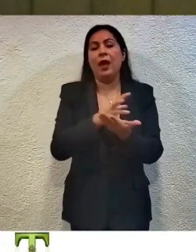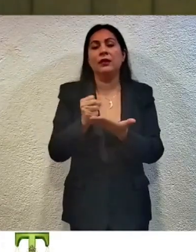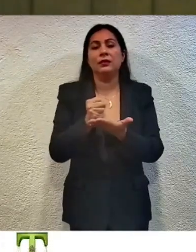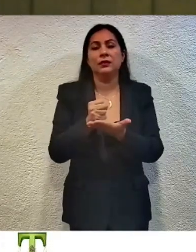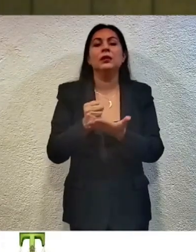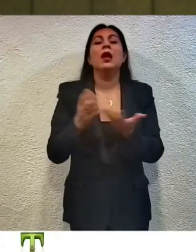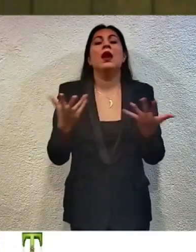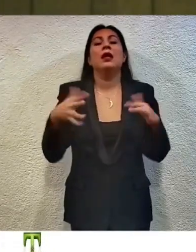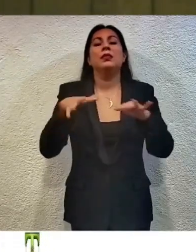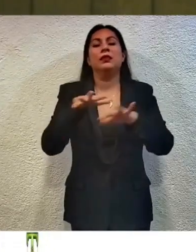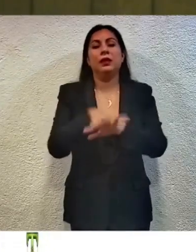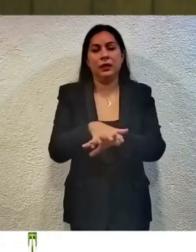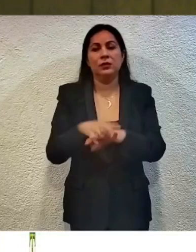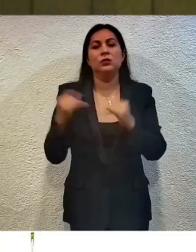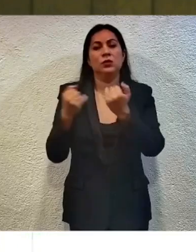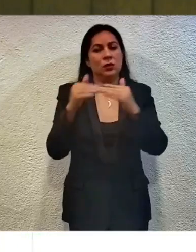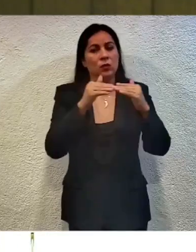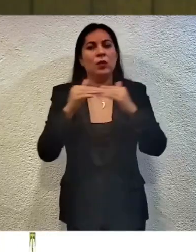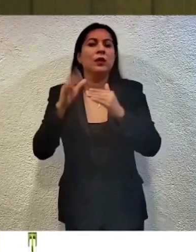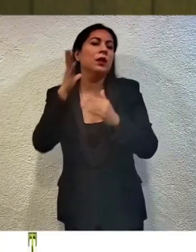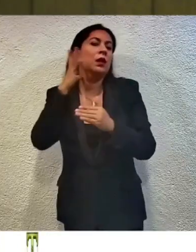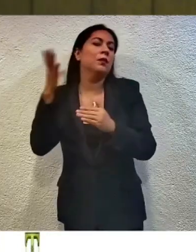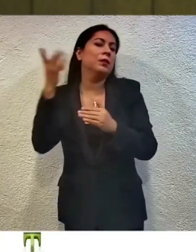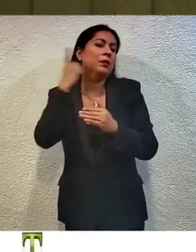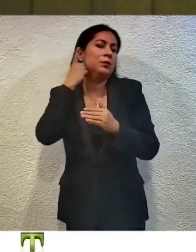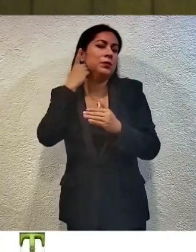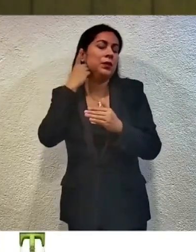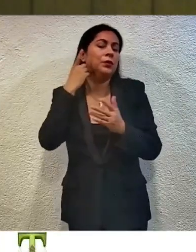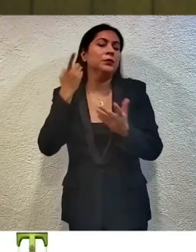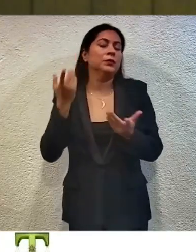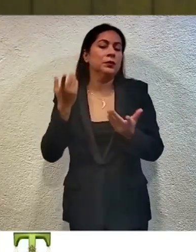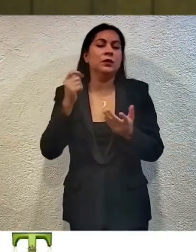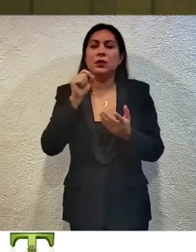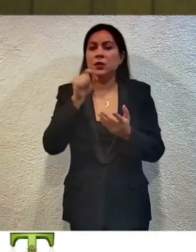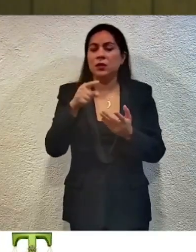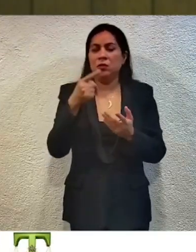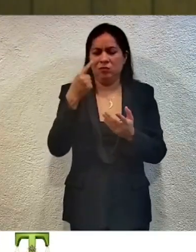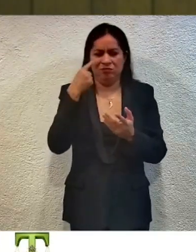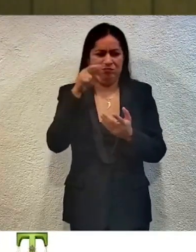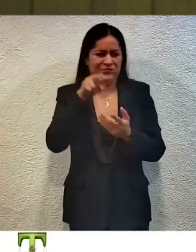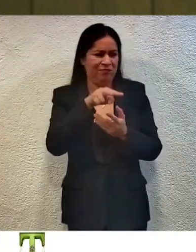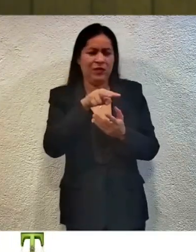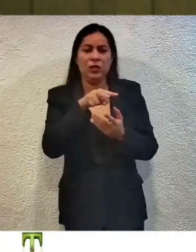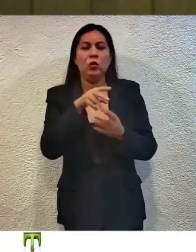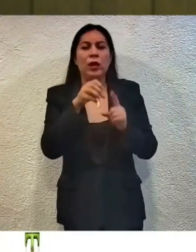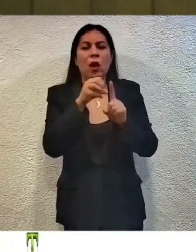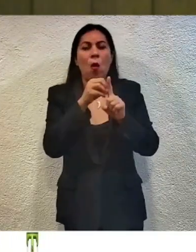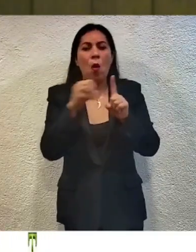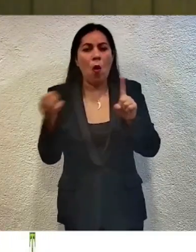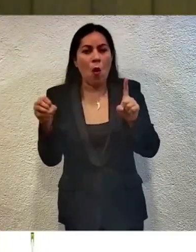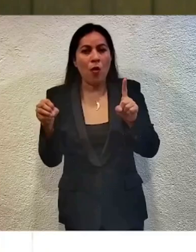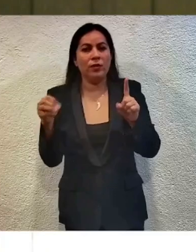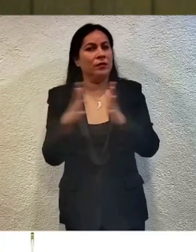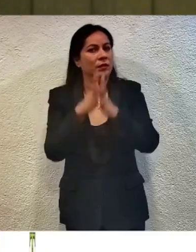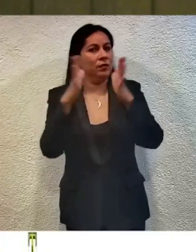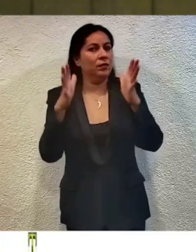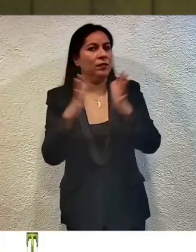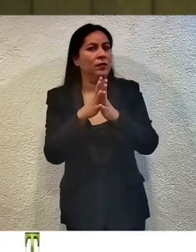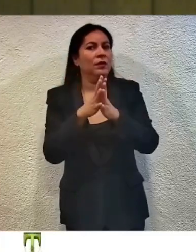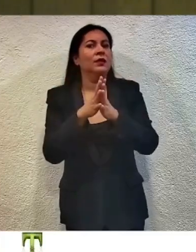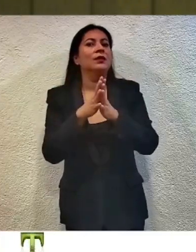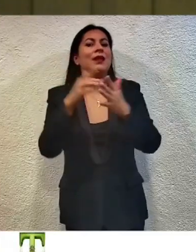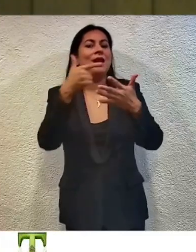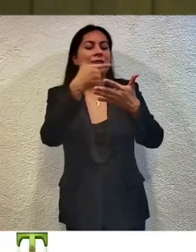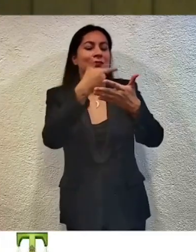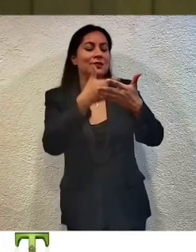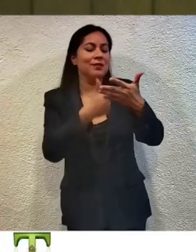la integración paritaria del Congreso del Estado y no observando el orden de prelación de las